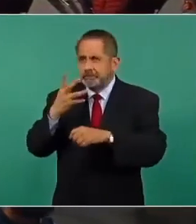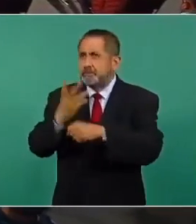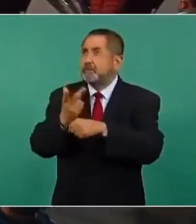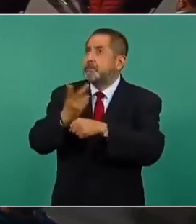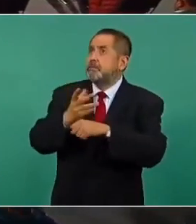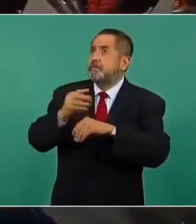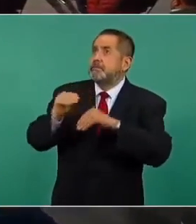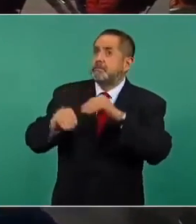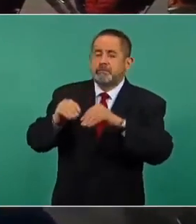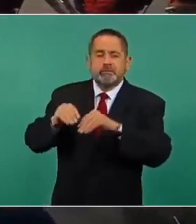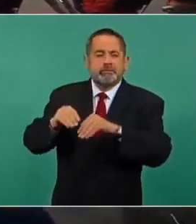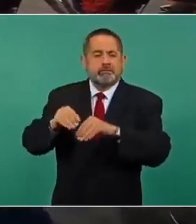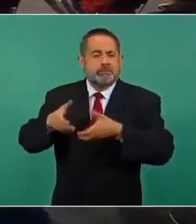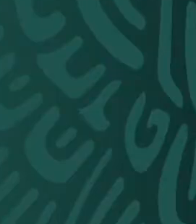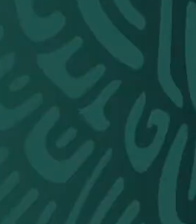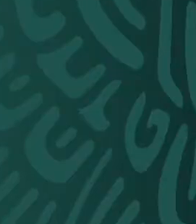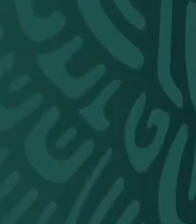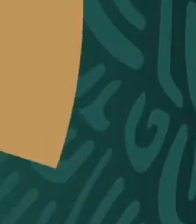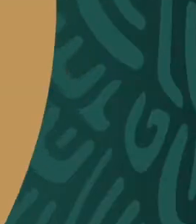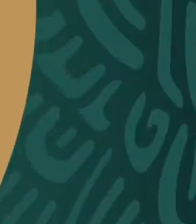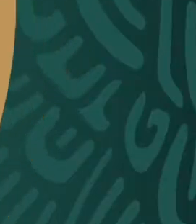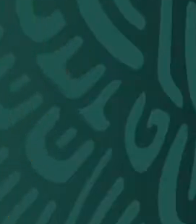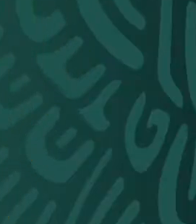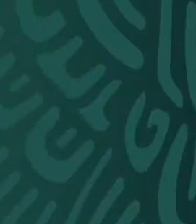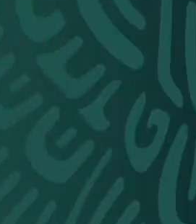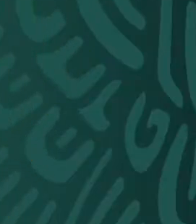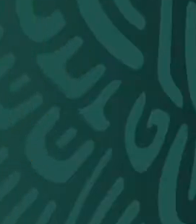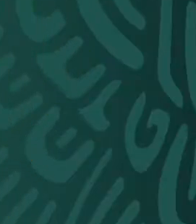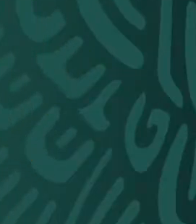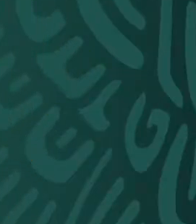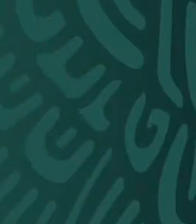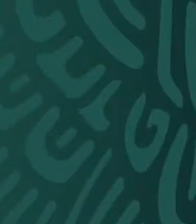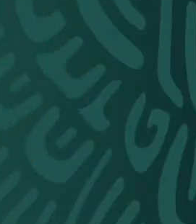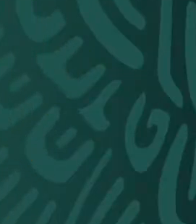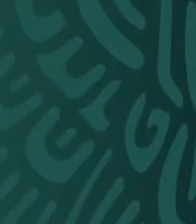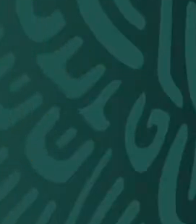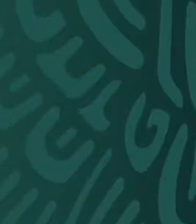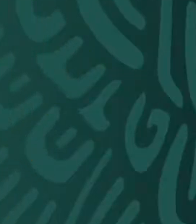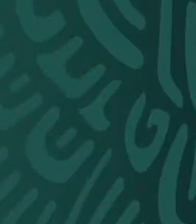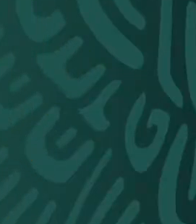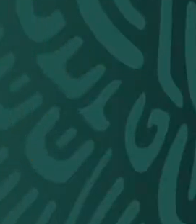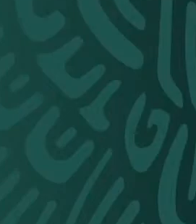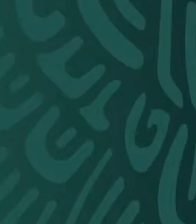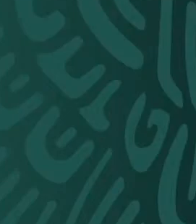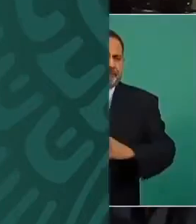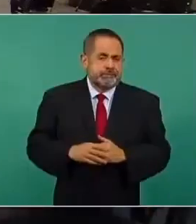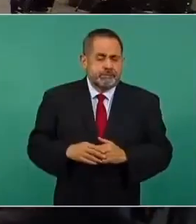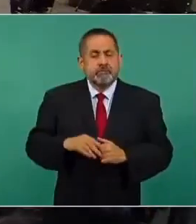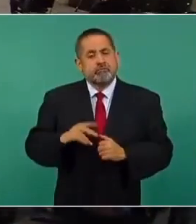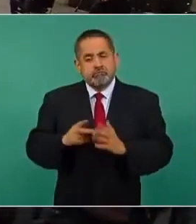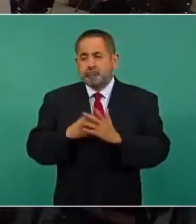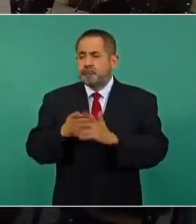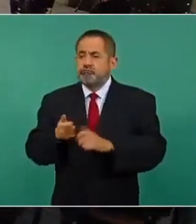a todas las instituciones de educación del país para reiniciar las clases. De nuevo el